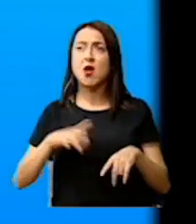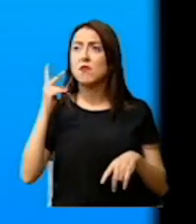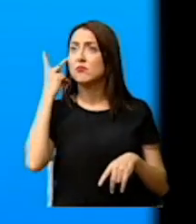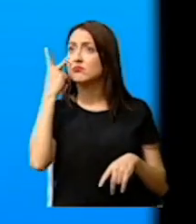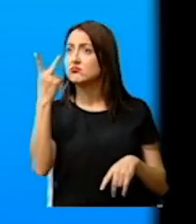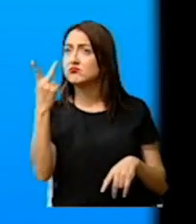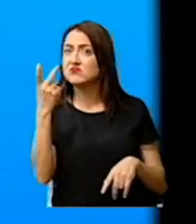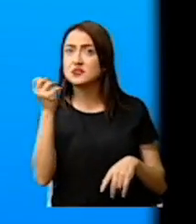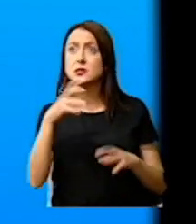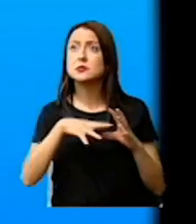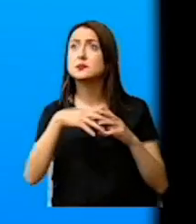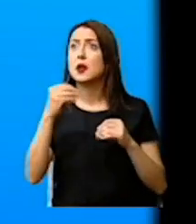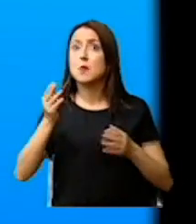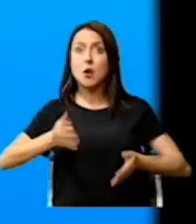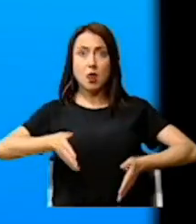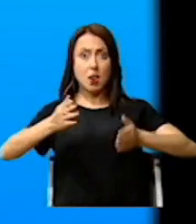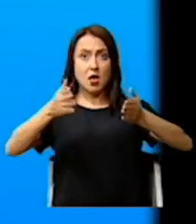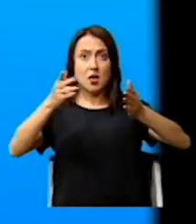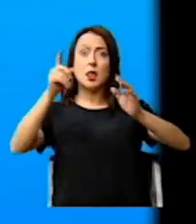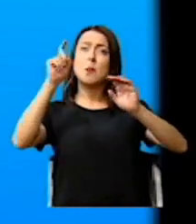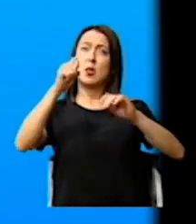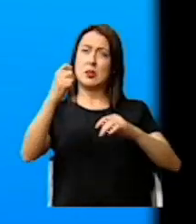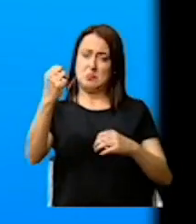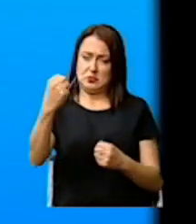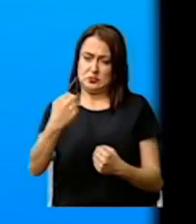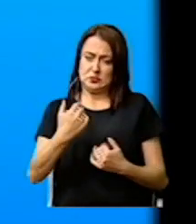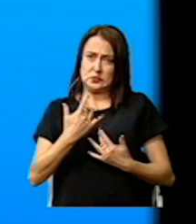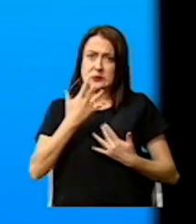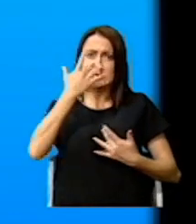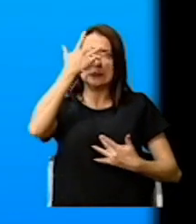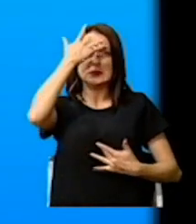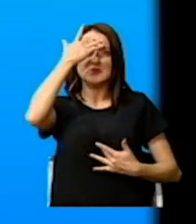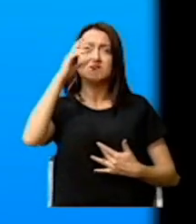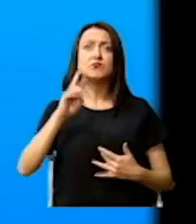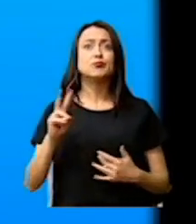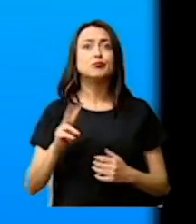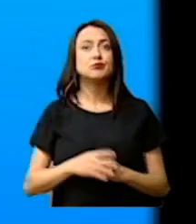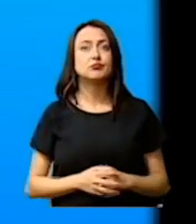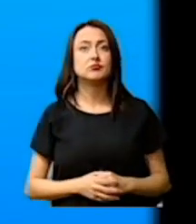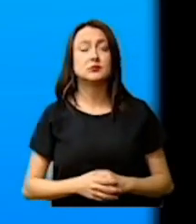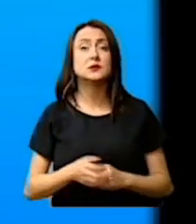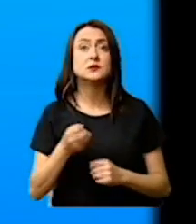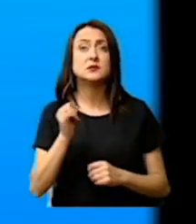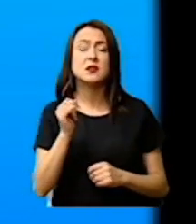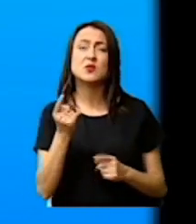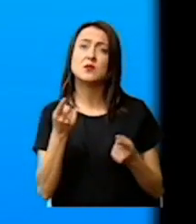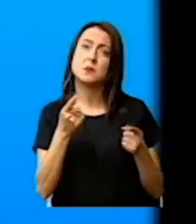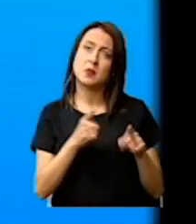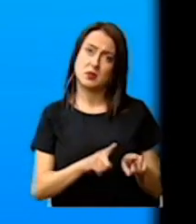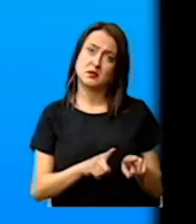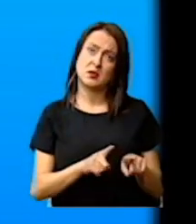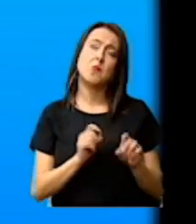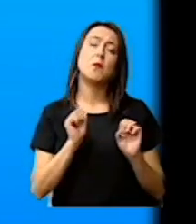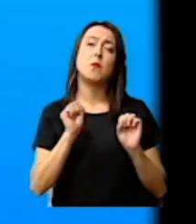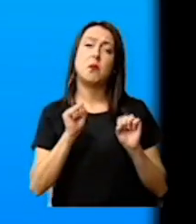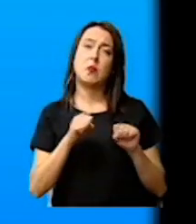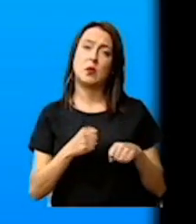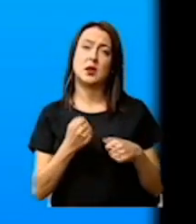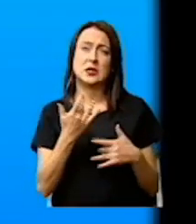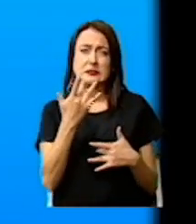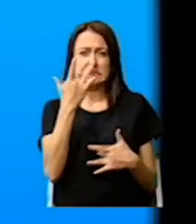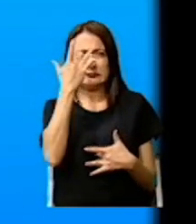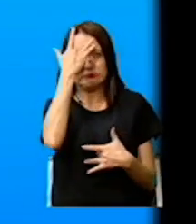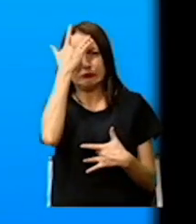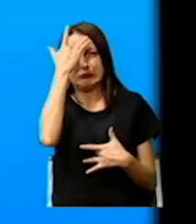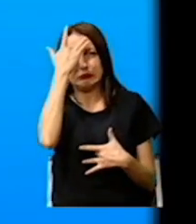Si salimos a la calle, nos podemos infectar con el virus. Y si eso pasara, podríamos